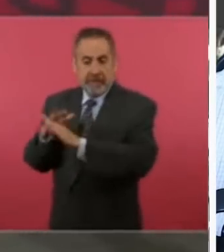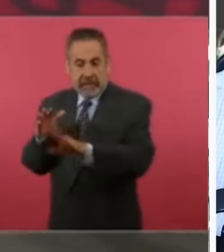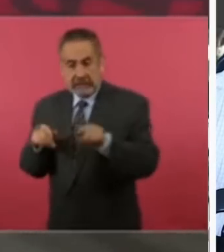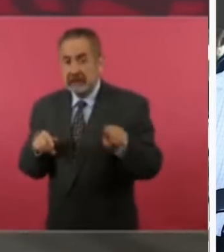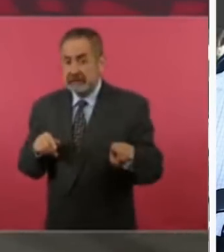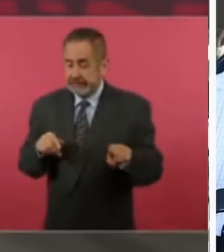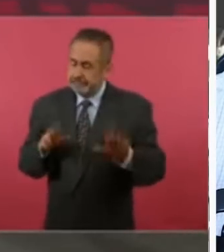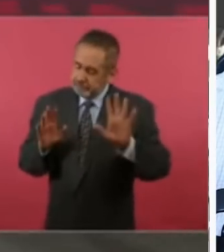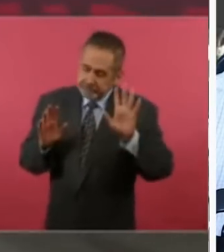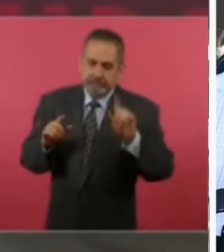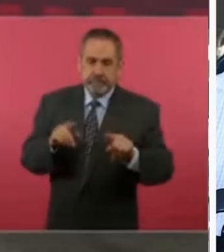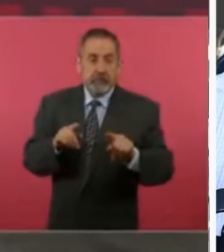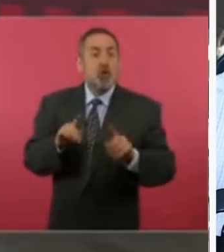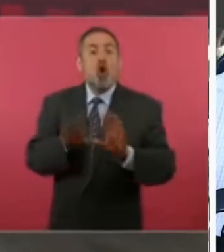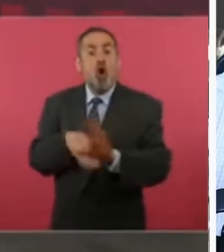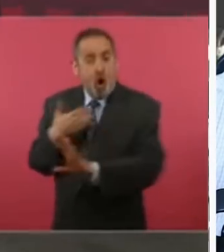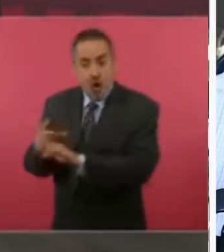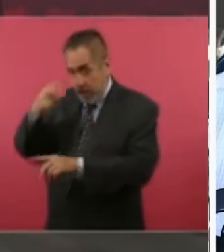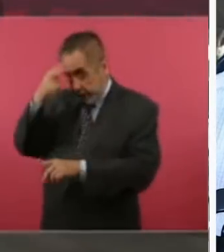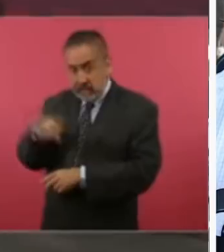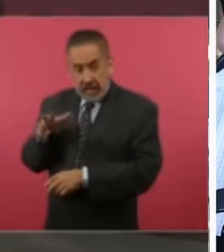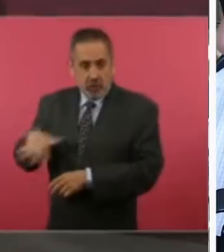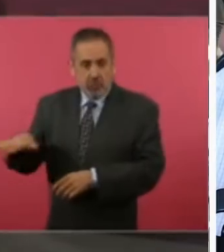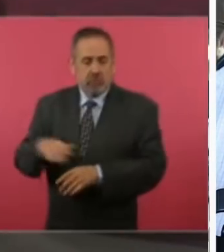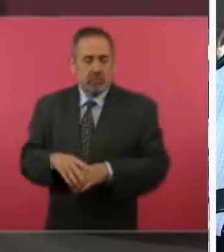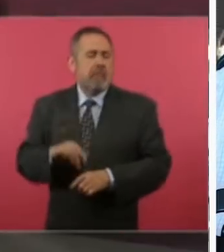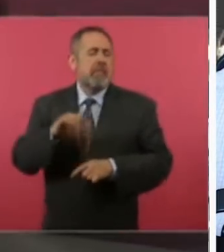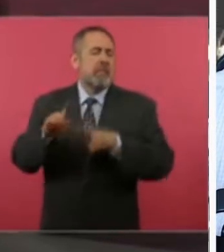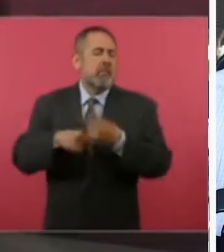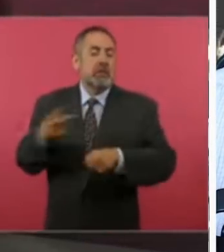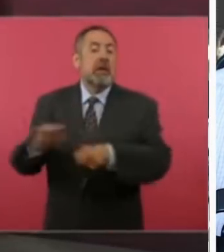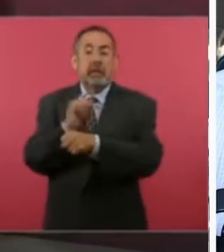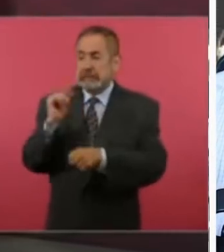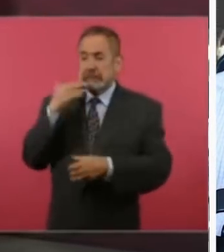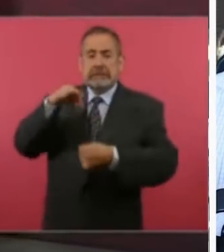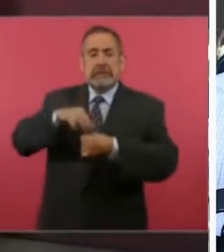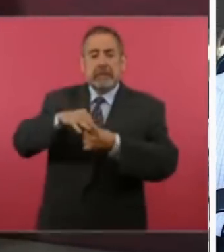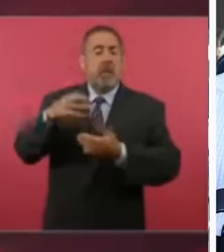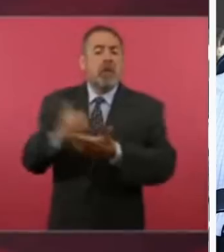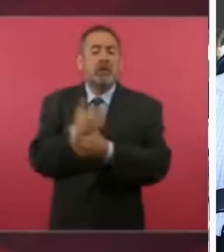especial a los mexicanos. Pues ¿qué pasó en la última elección?